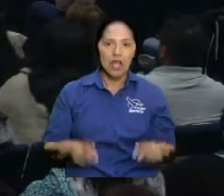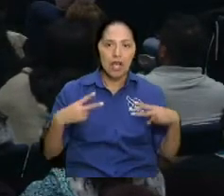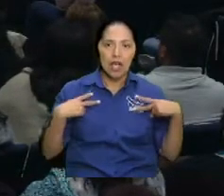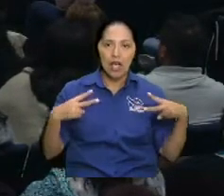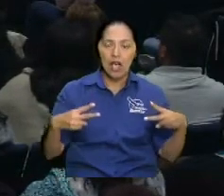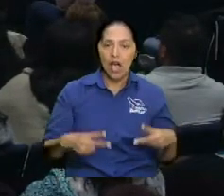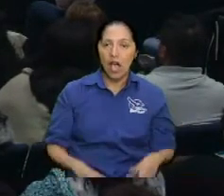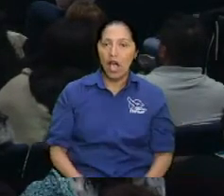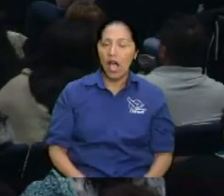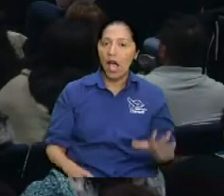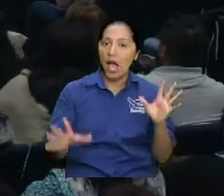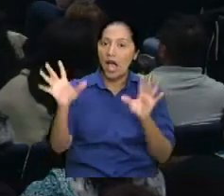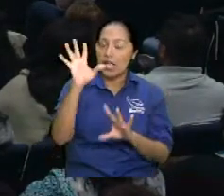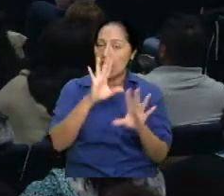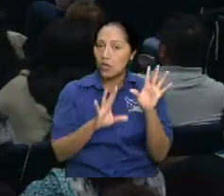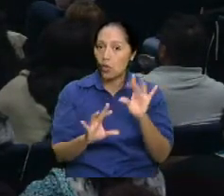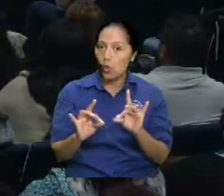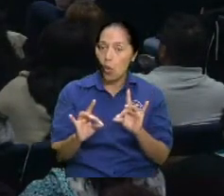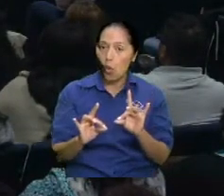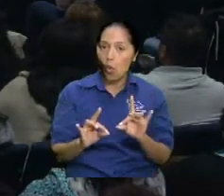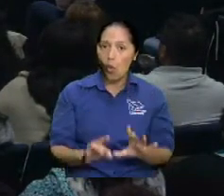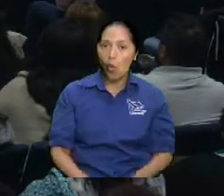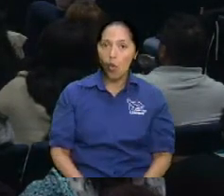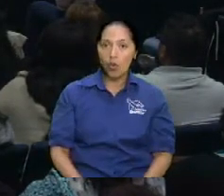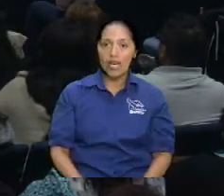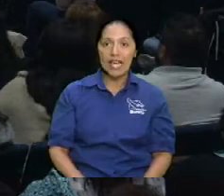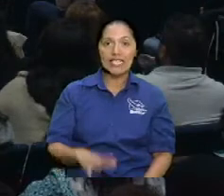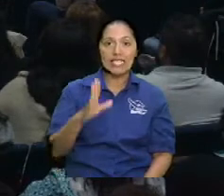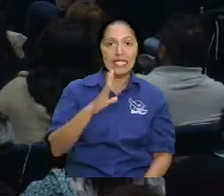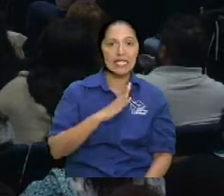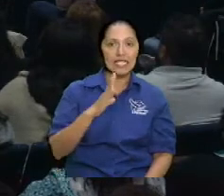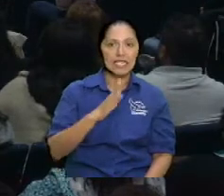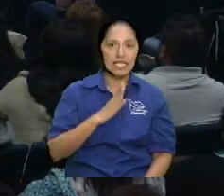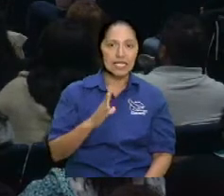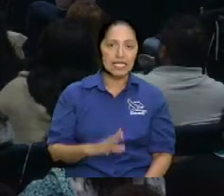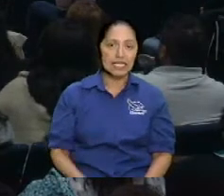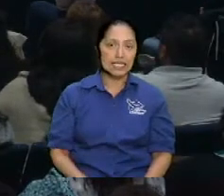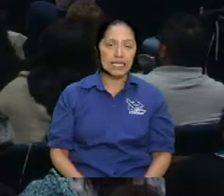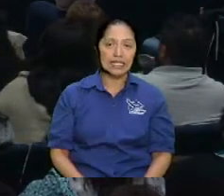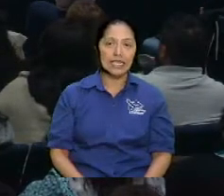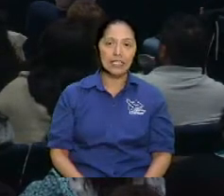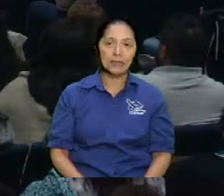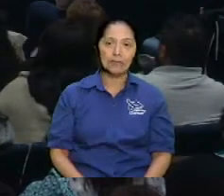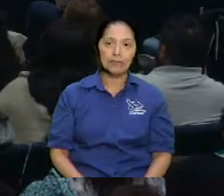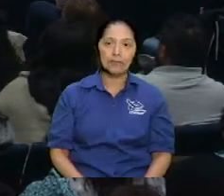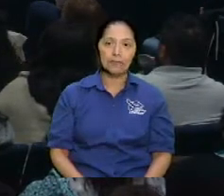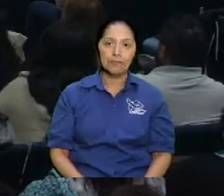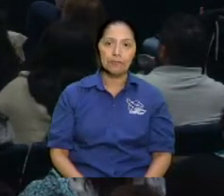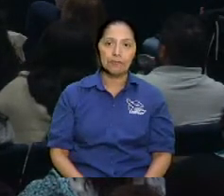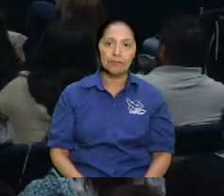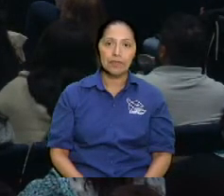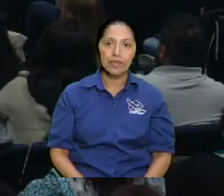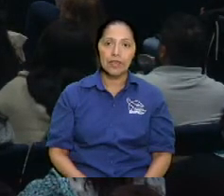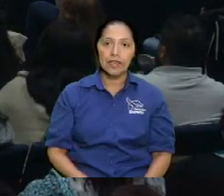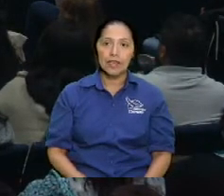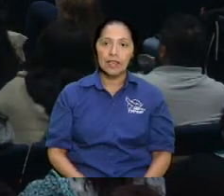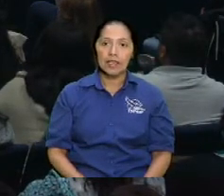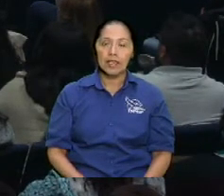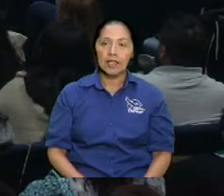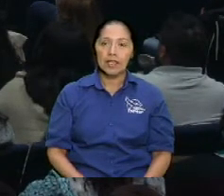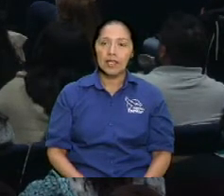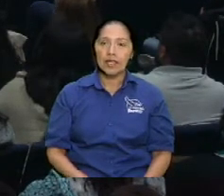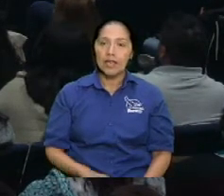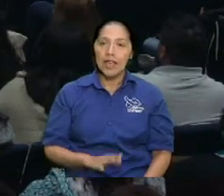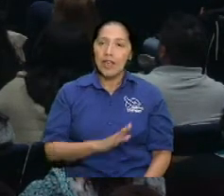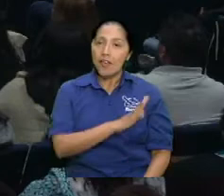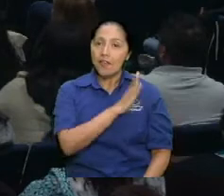como de platino. Con esas tarjetas, uno, cuando uno viaja con esas tarjetas, hay lugares en los aeropuertos en donde tiene un